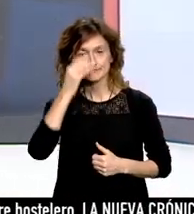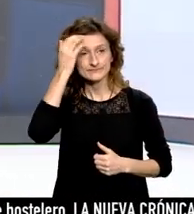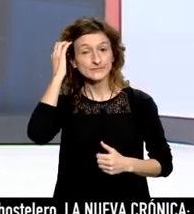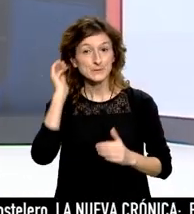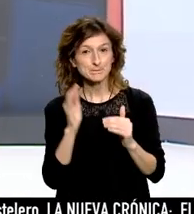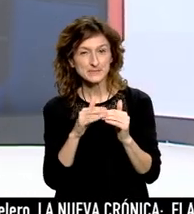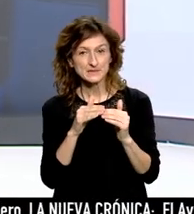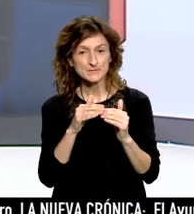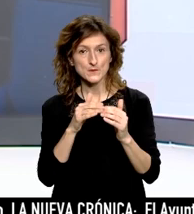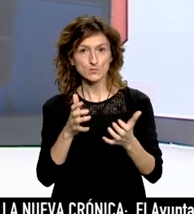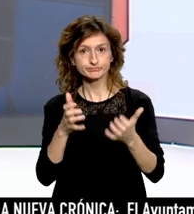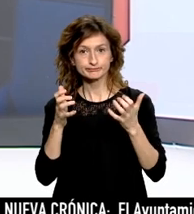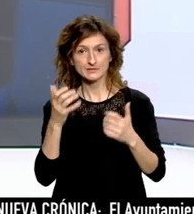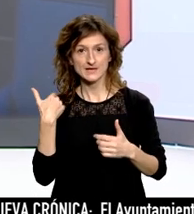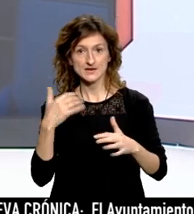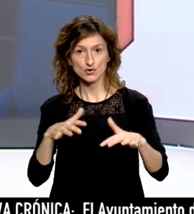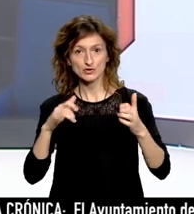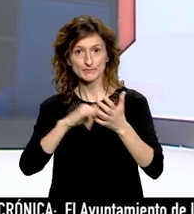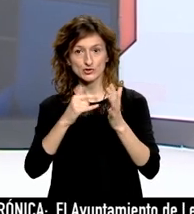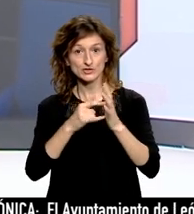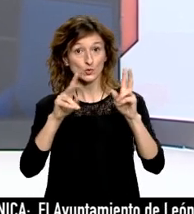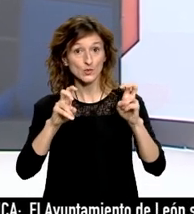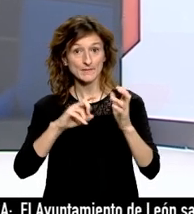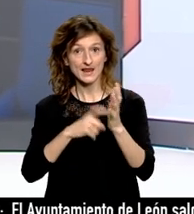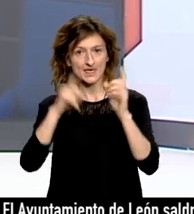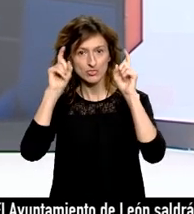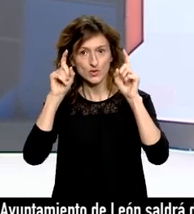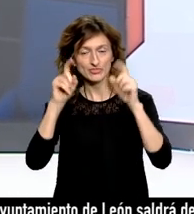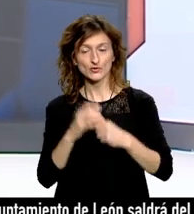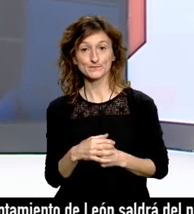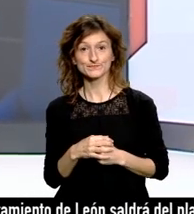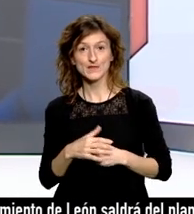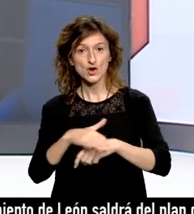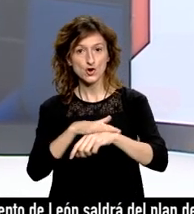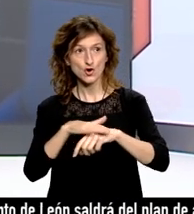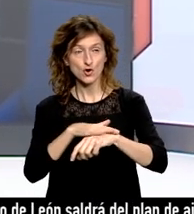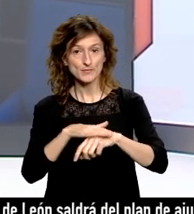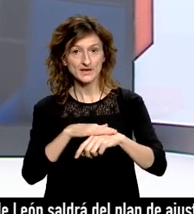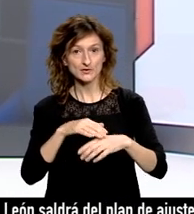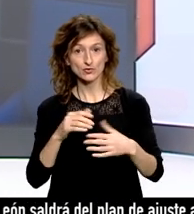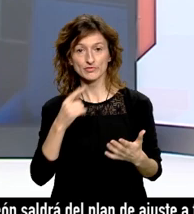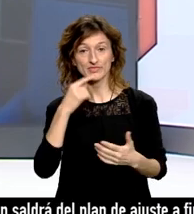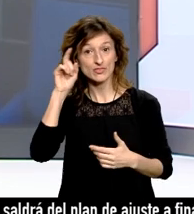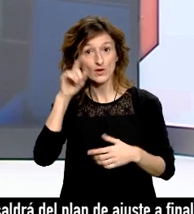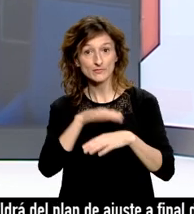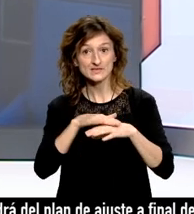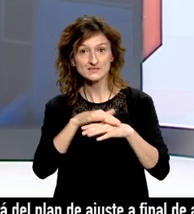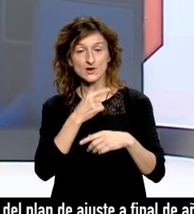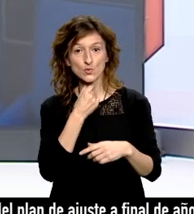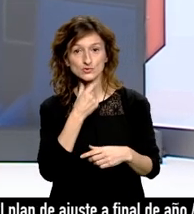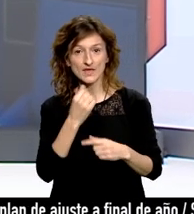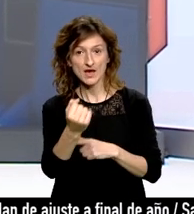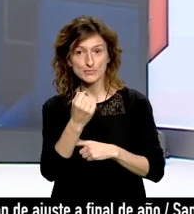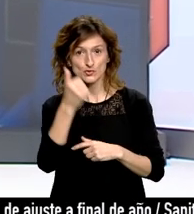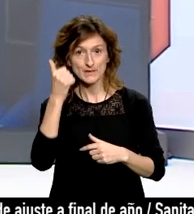Por la mínima fue aprobado en el Congreso ese proyecto de la nueva ley educativa. Al Gobierno, lo ha reconocido la propia ministra de Educación, le hubiera gustado